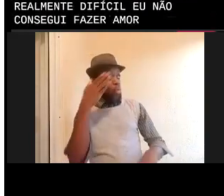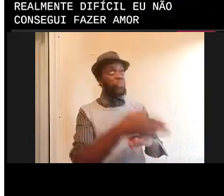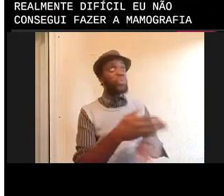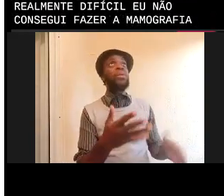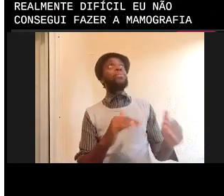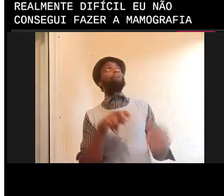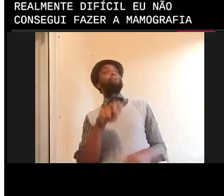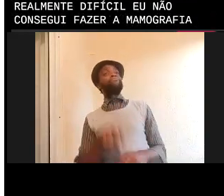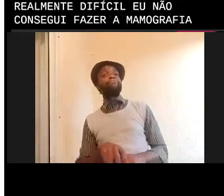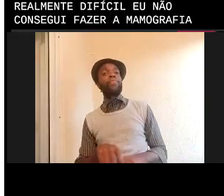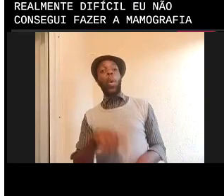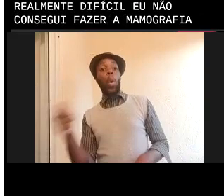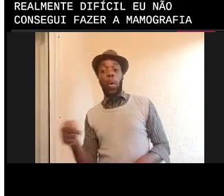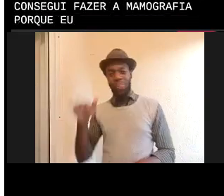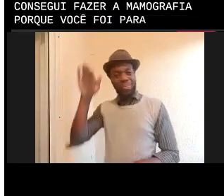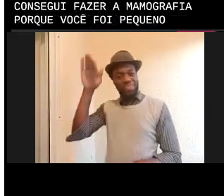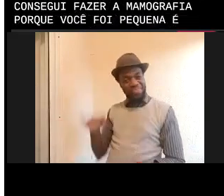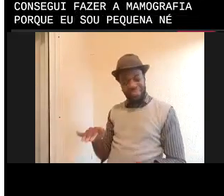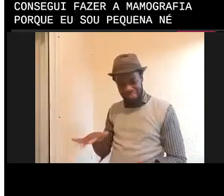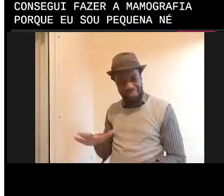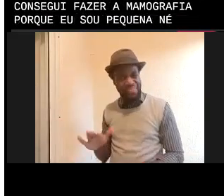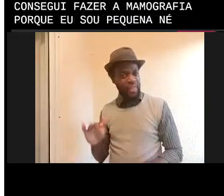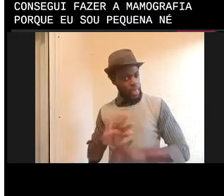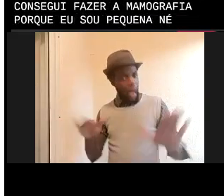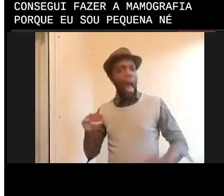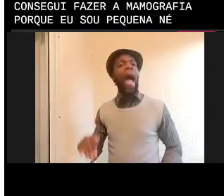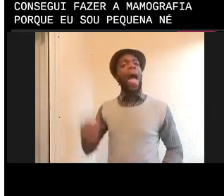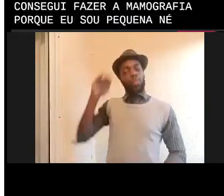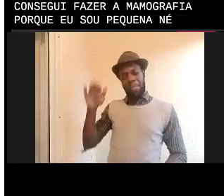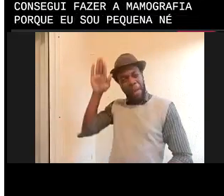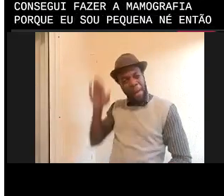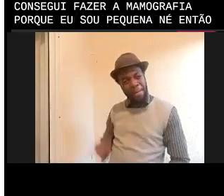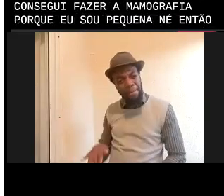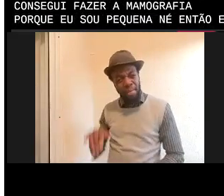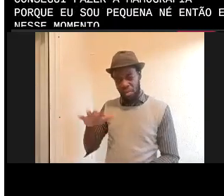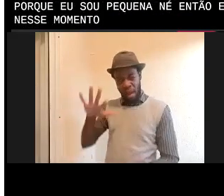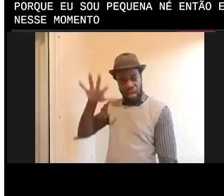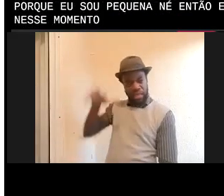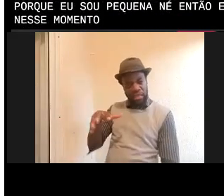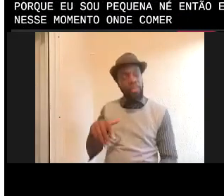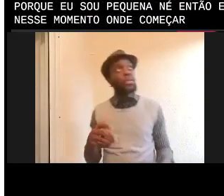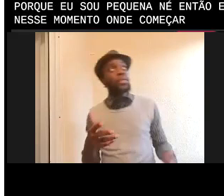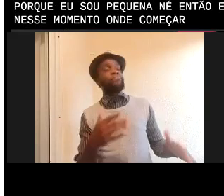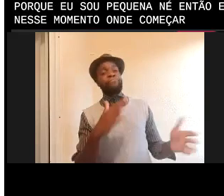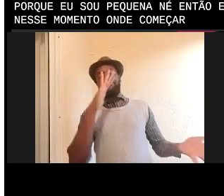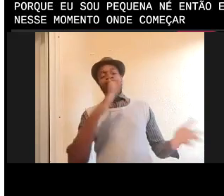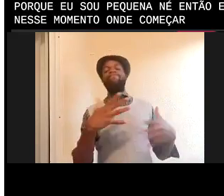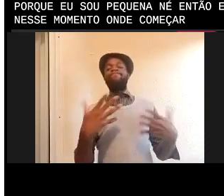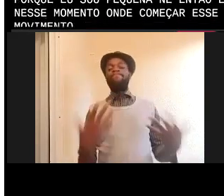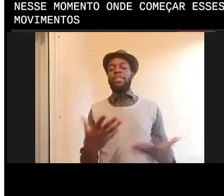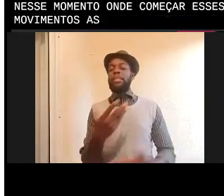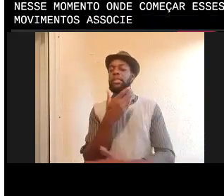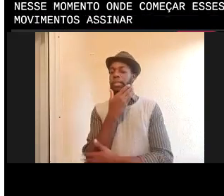muy pequeña. Y entonces ahí cuando empezamos los movimientos, ¿verdad? De sociedad civil, a